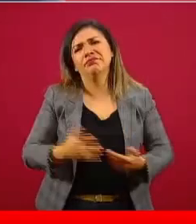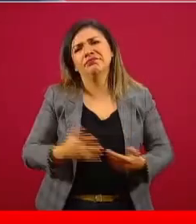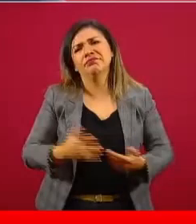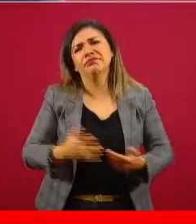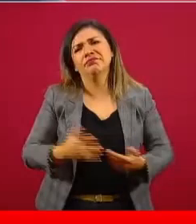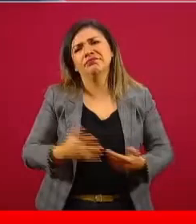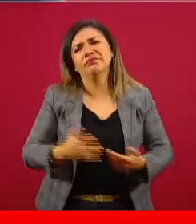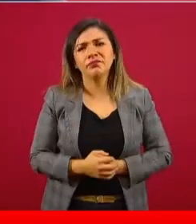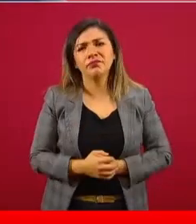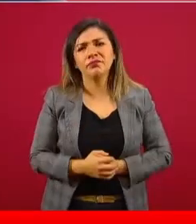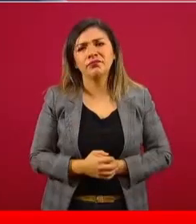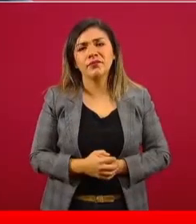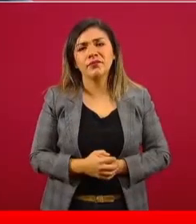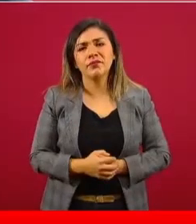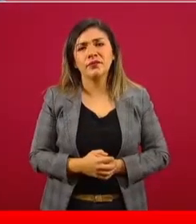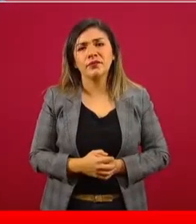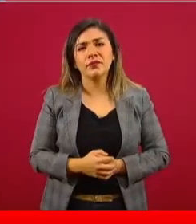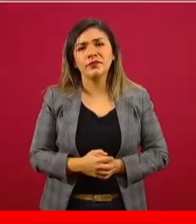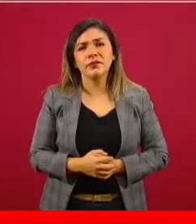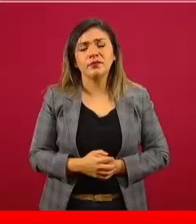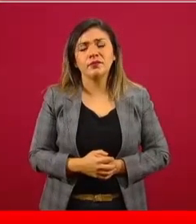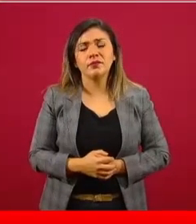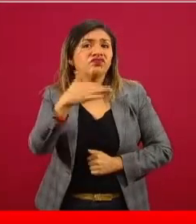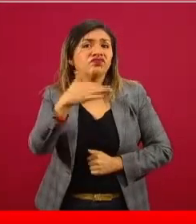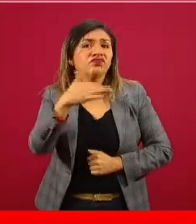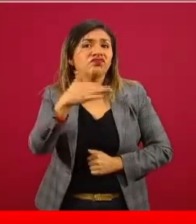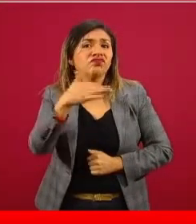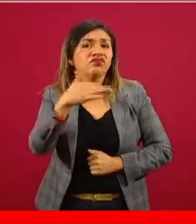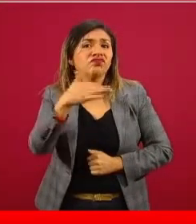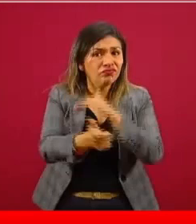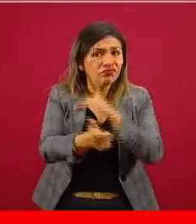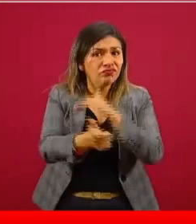No solo es corrupción,